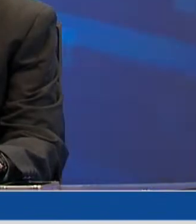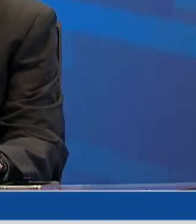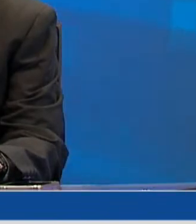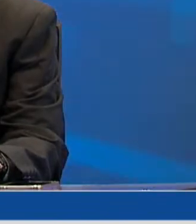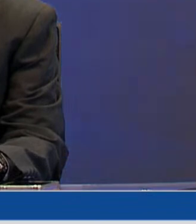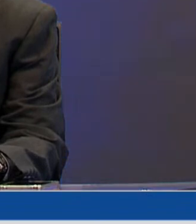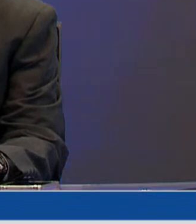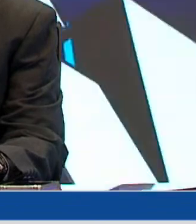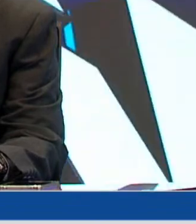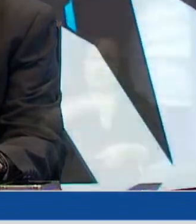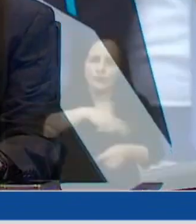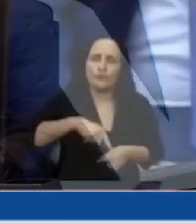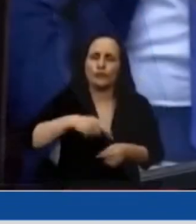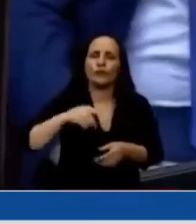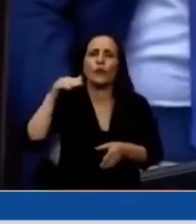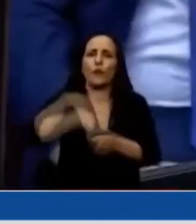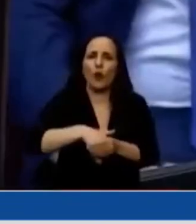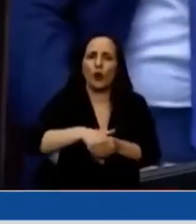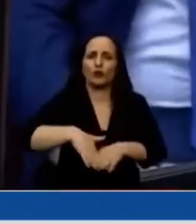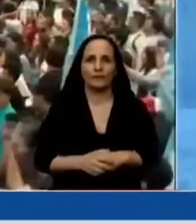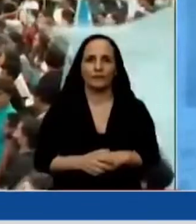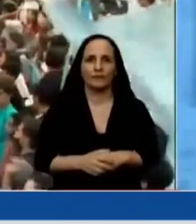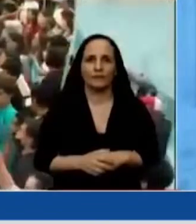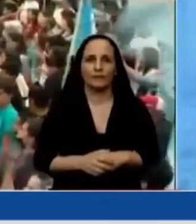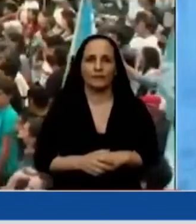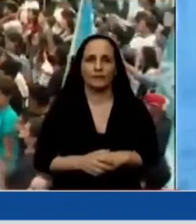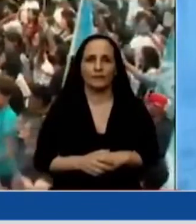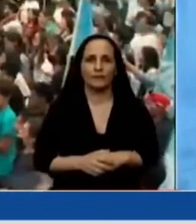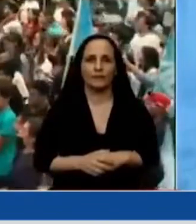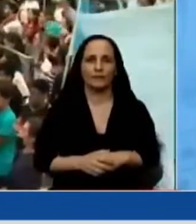embarazo. Su voto, tiempo.